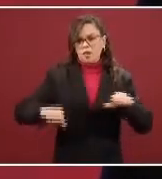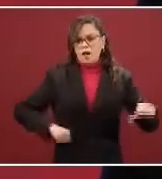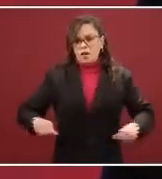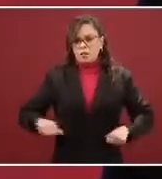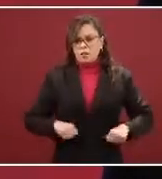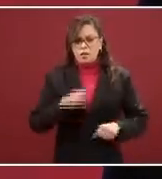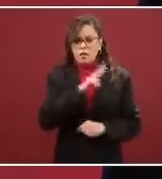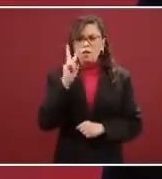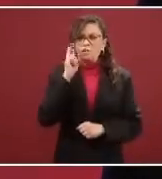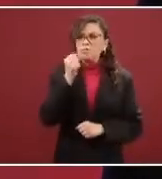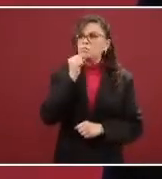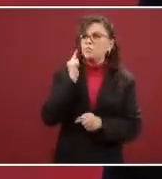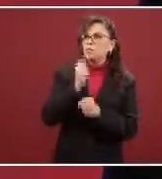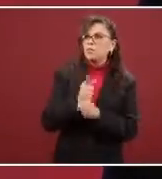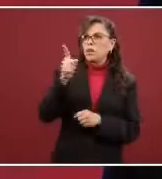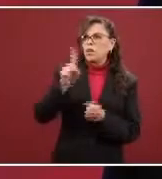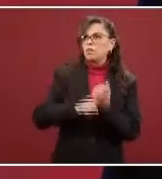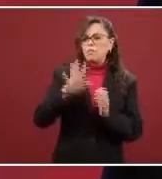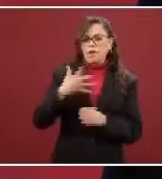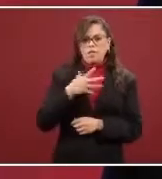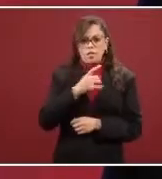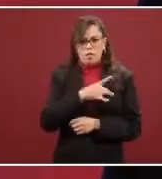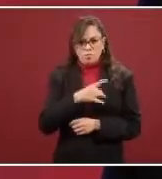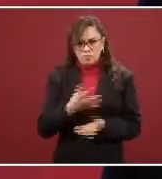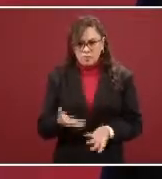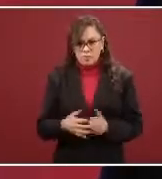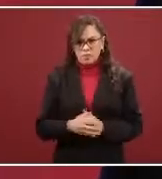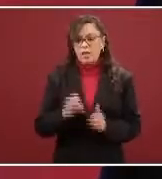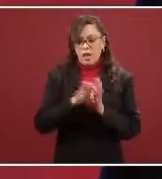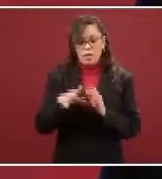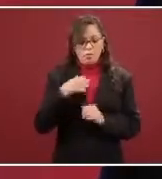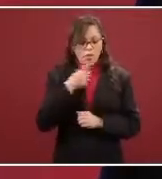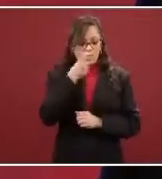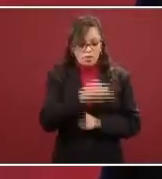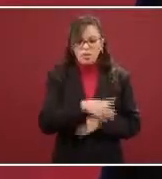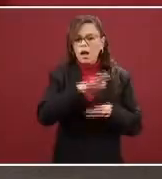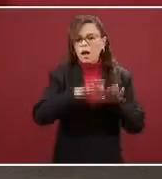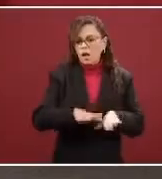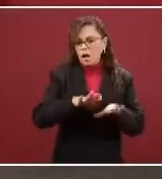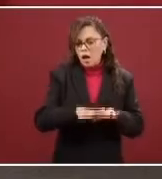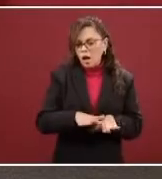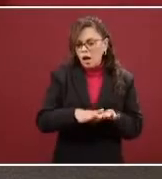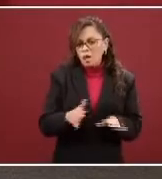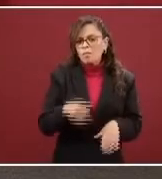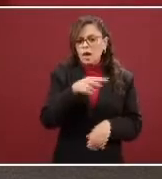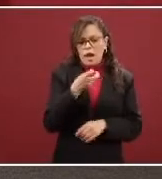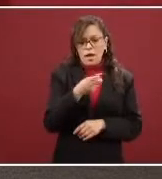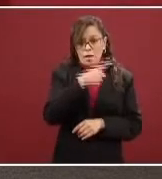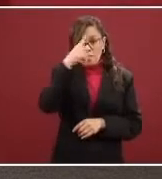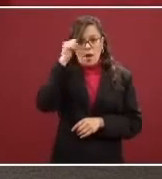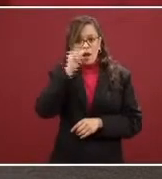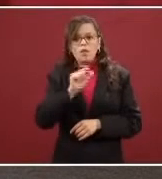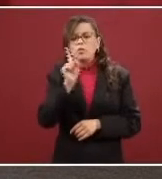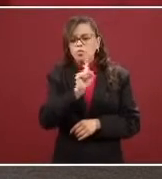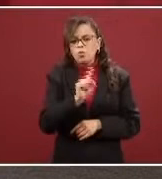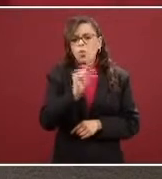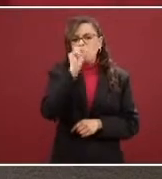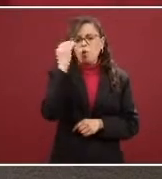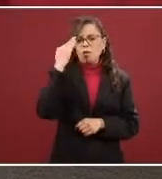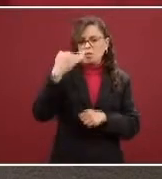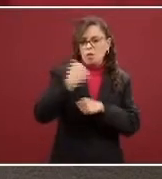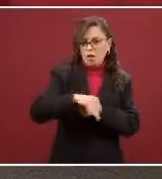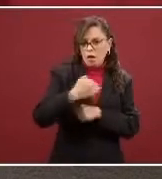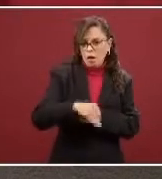Es decir, le voy a decir a mi hijo, no pasa nada, esto va a ser temporal, vamos a tener medidas higiénicas, pero si